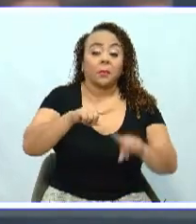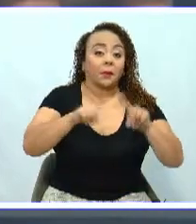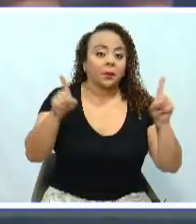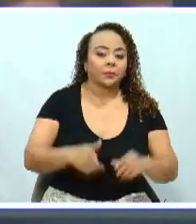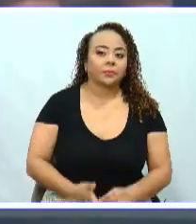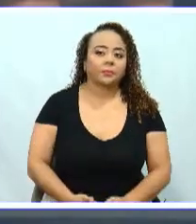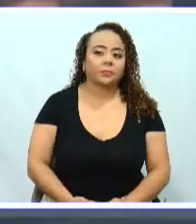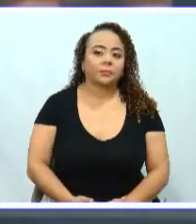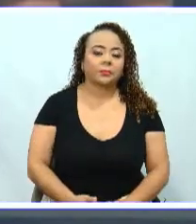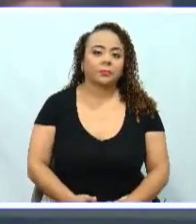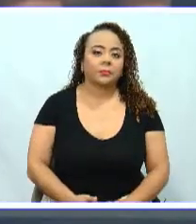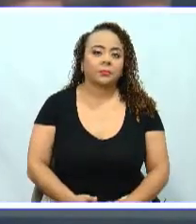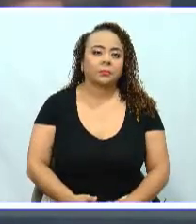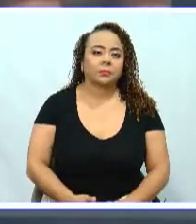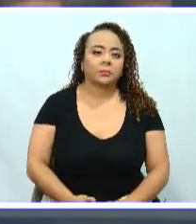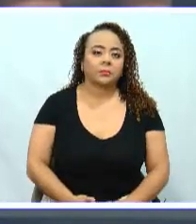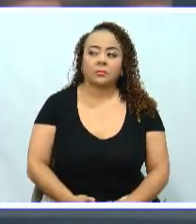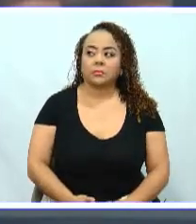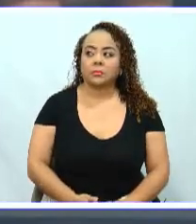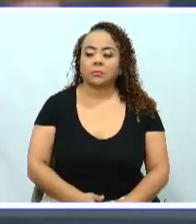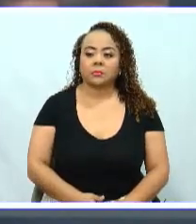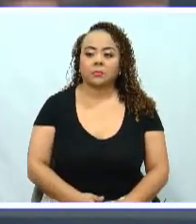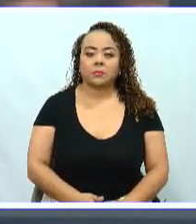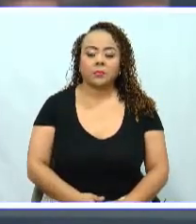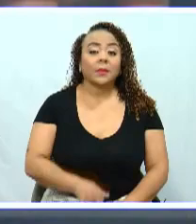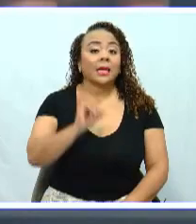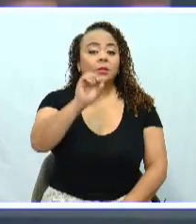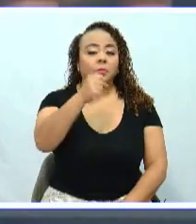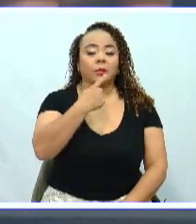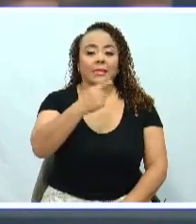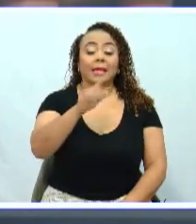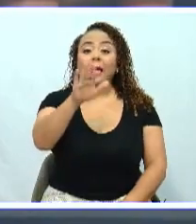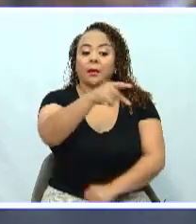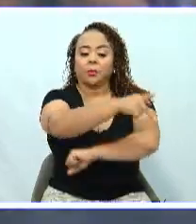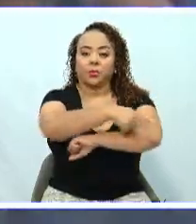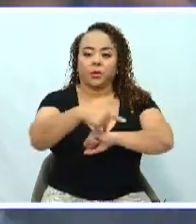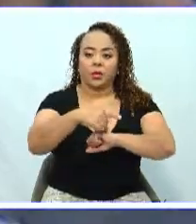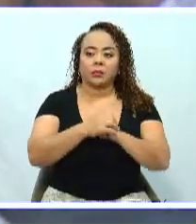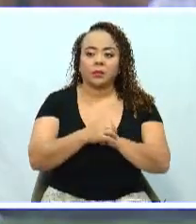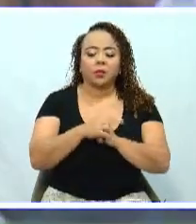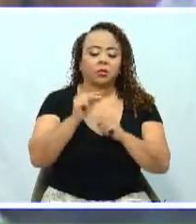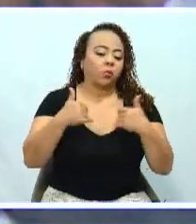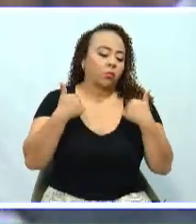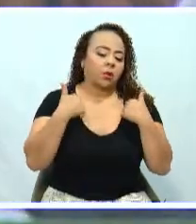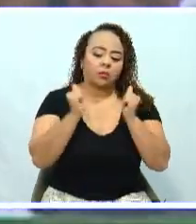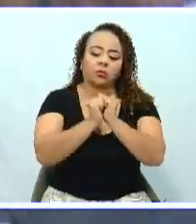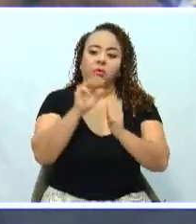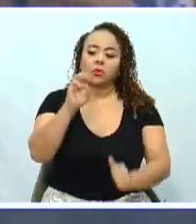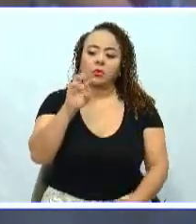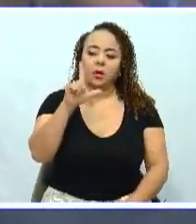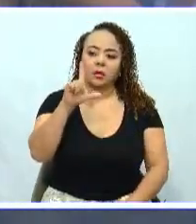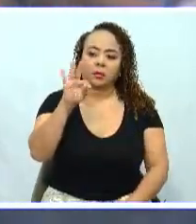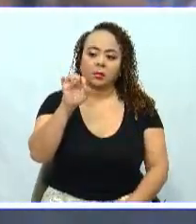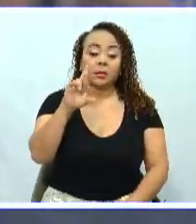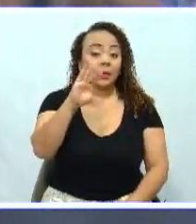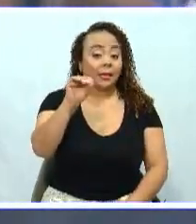lo cierto el caso y esto sí se lo puedo se lo puedo decir es que en punta Arenas no estaban contentos con Walter y lo y